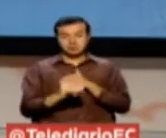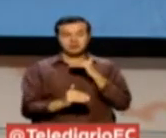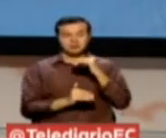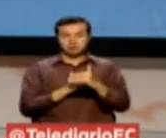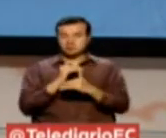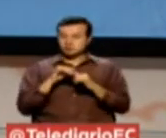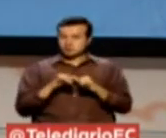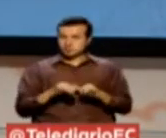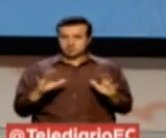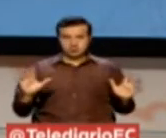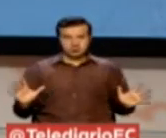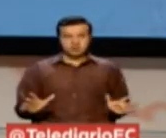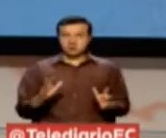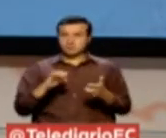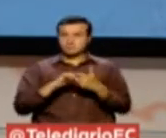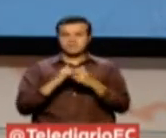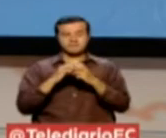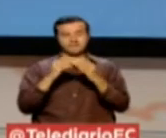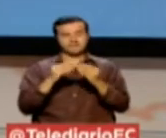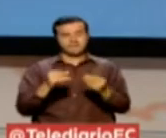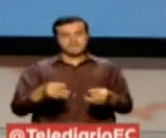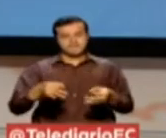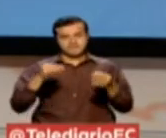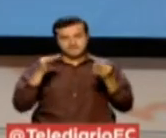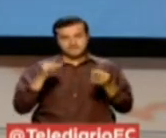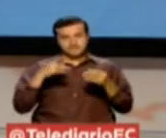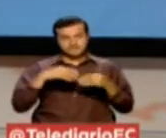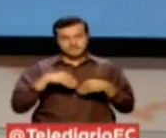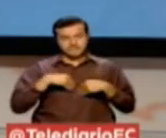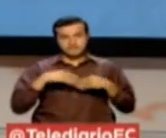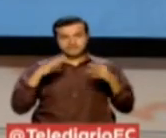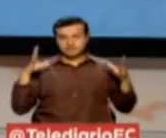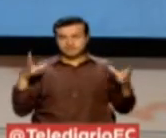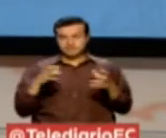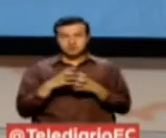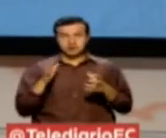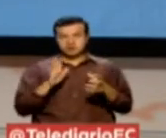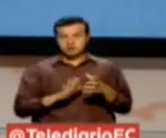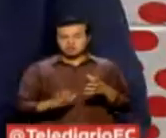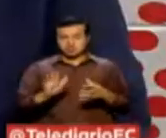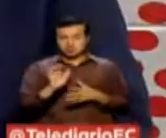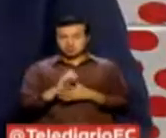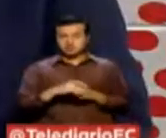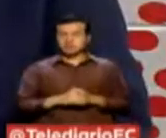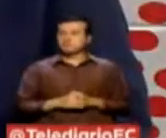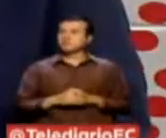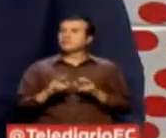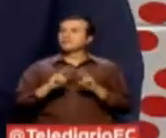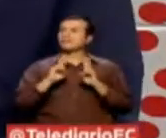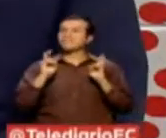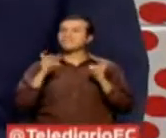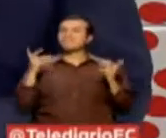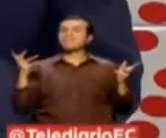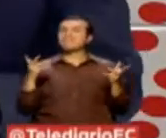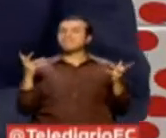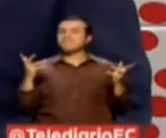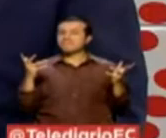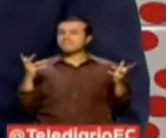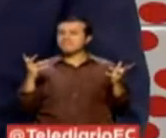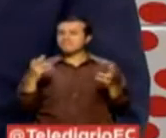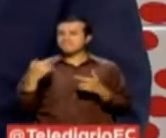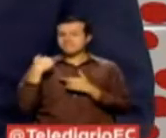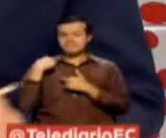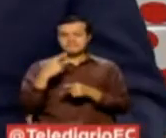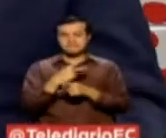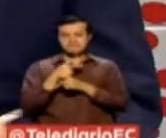se muevan y se llegue a una solución aceptable para los ecuatorianos. ¿Y qué hacer respecto de la cuestionada facultad del Consejo